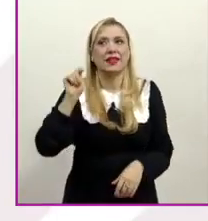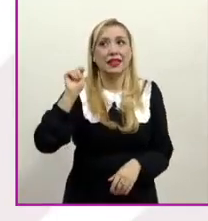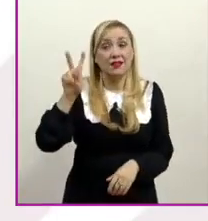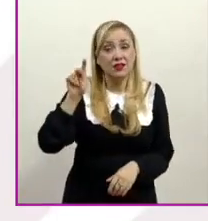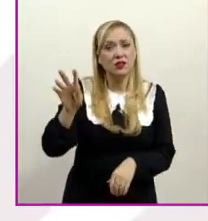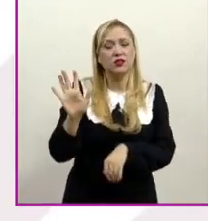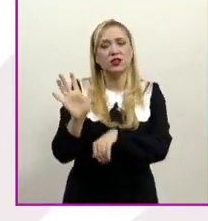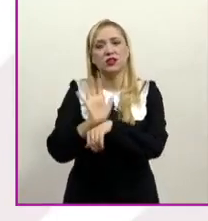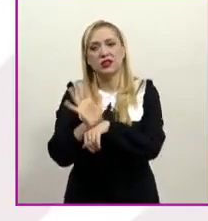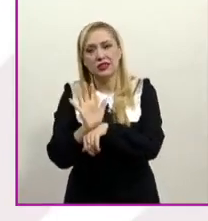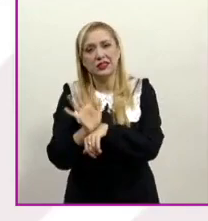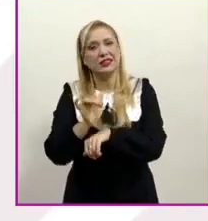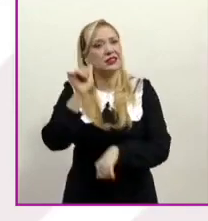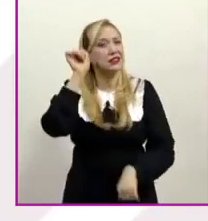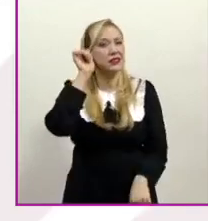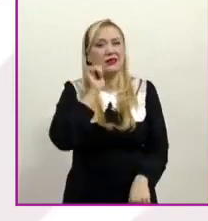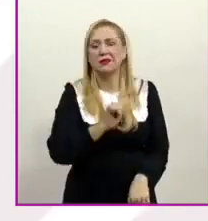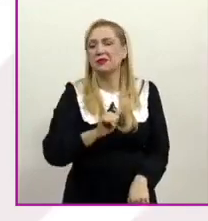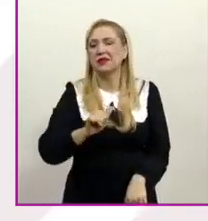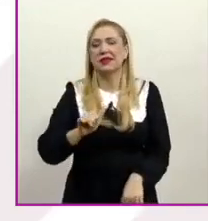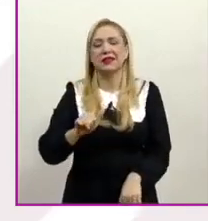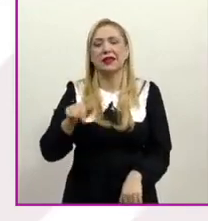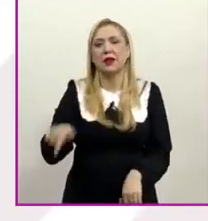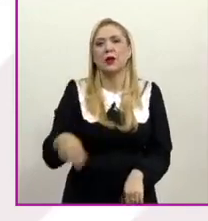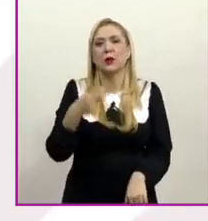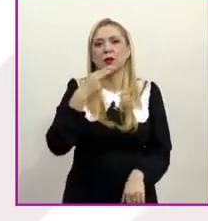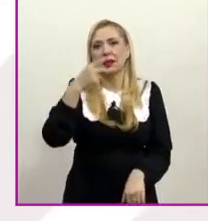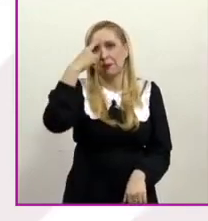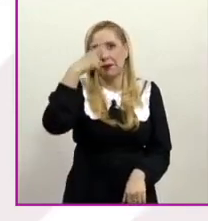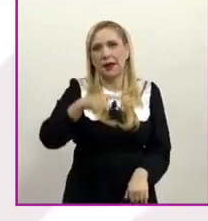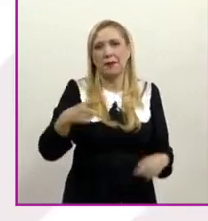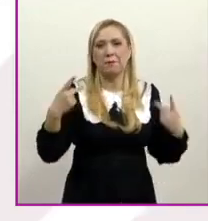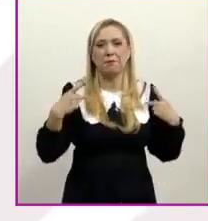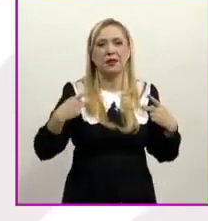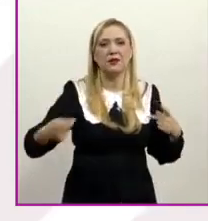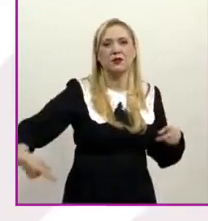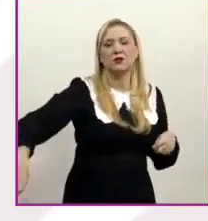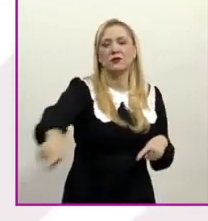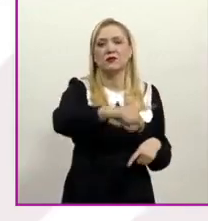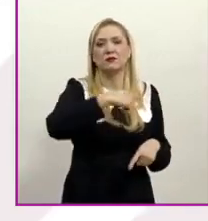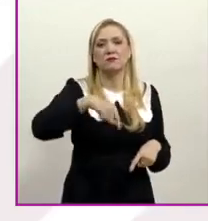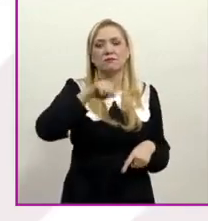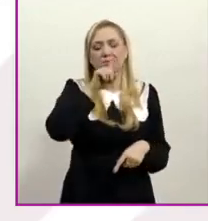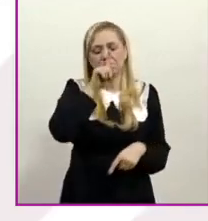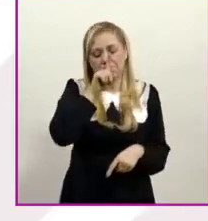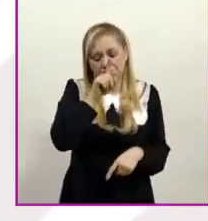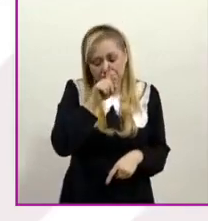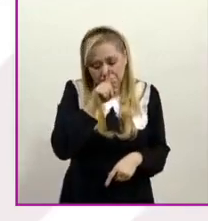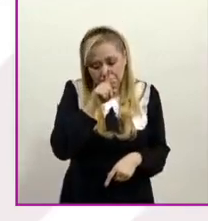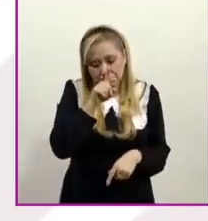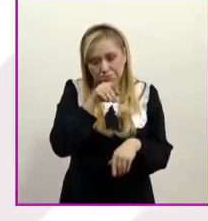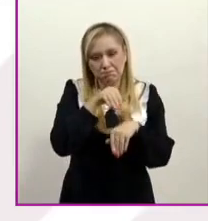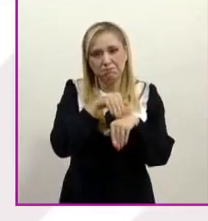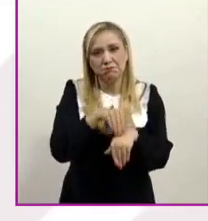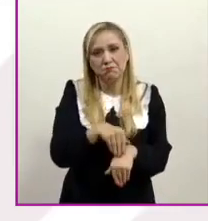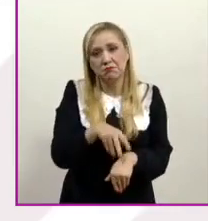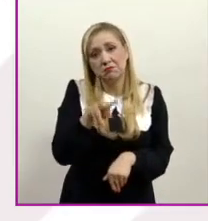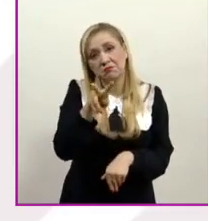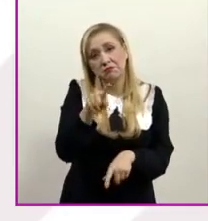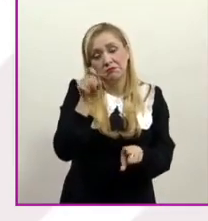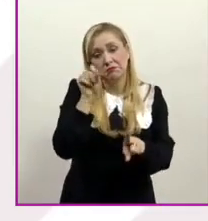el cine y las narrativas siempre han sido la mejor herramienta para buscar cohesión de grupo, pero también